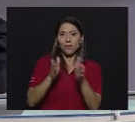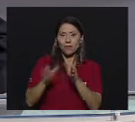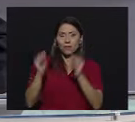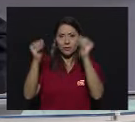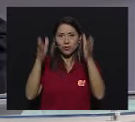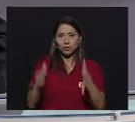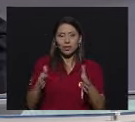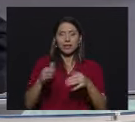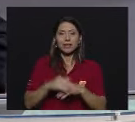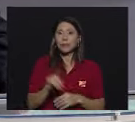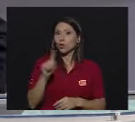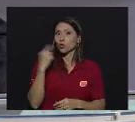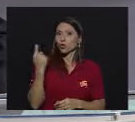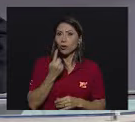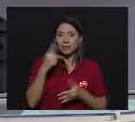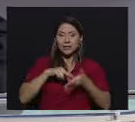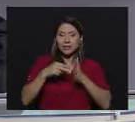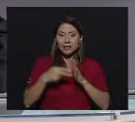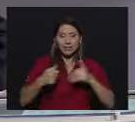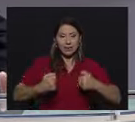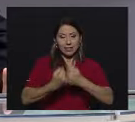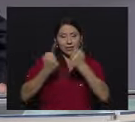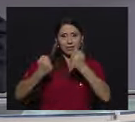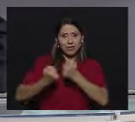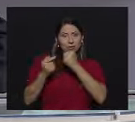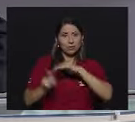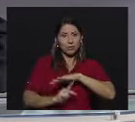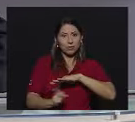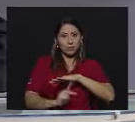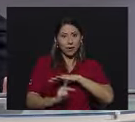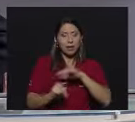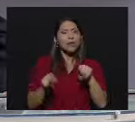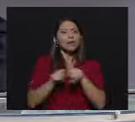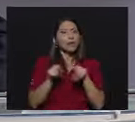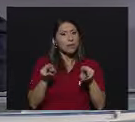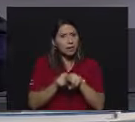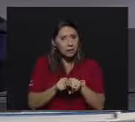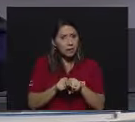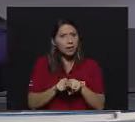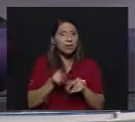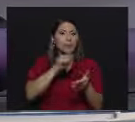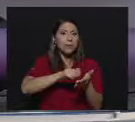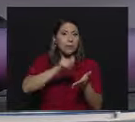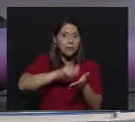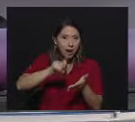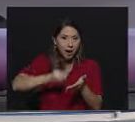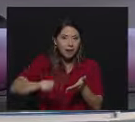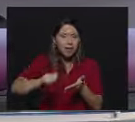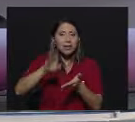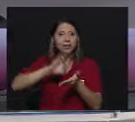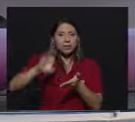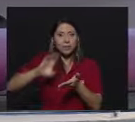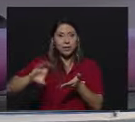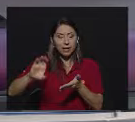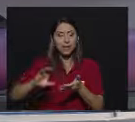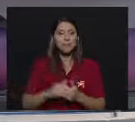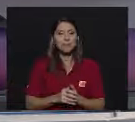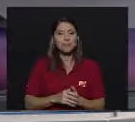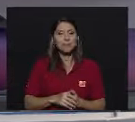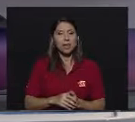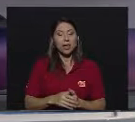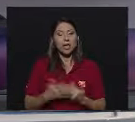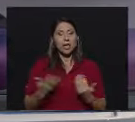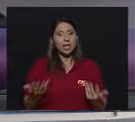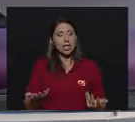de la formación docente, no solo son desafíos en preescolar, también los vamos a tener en primaria y por supuesto